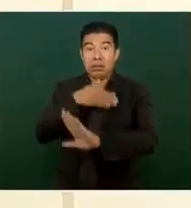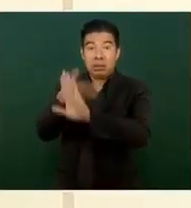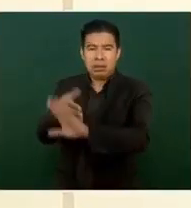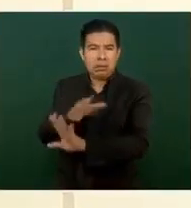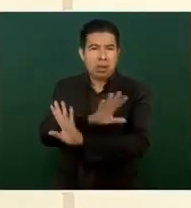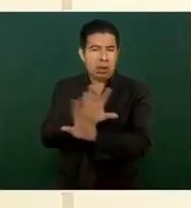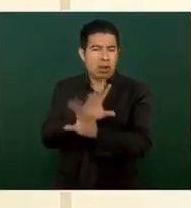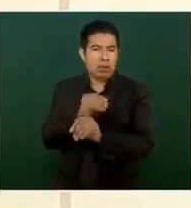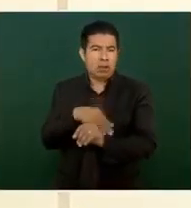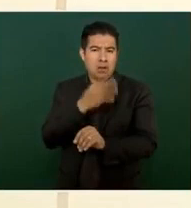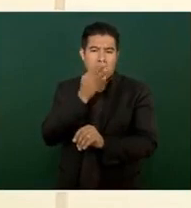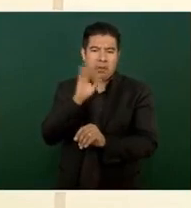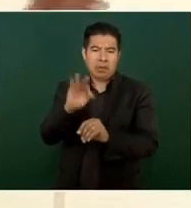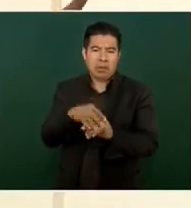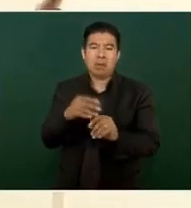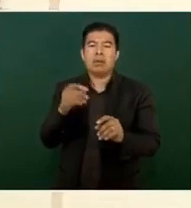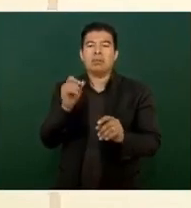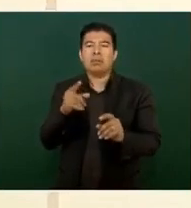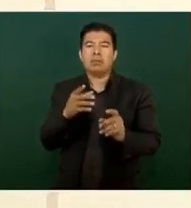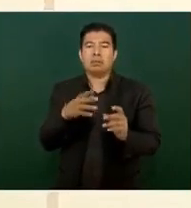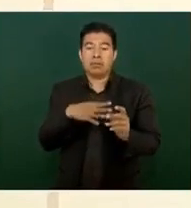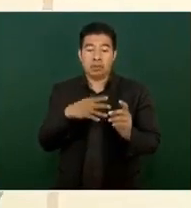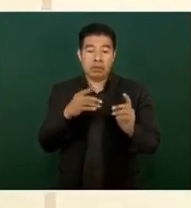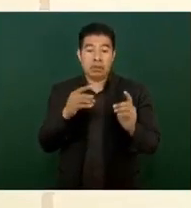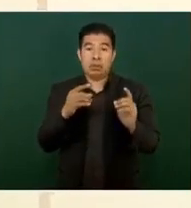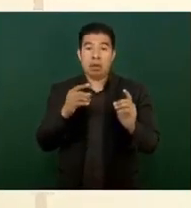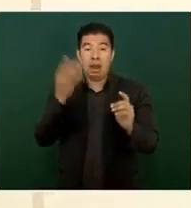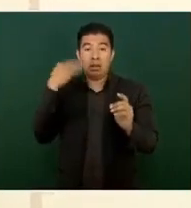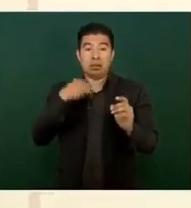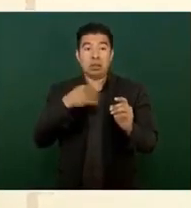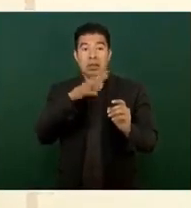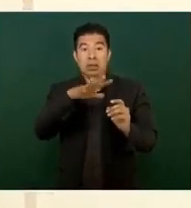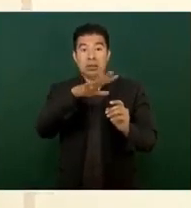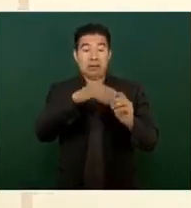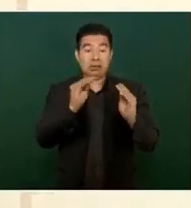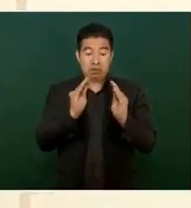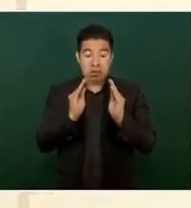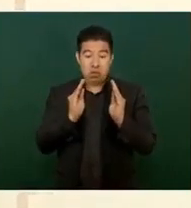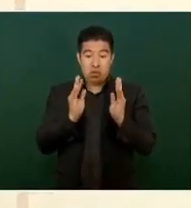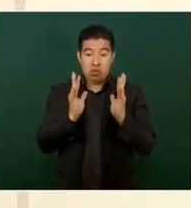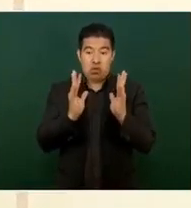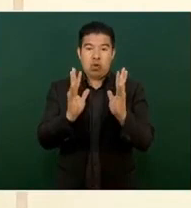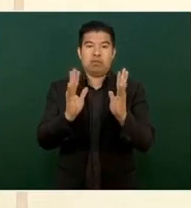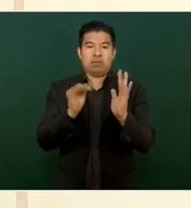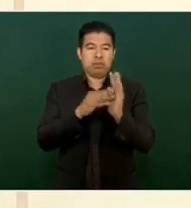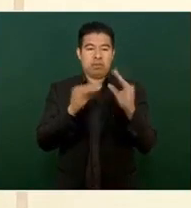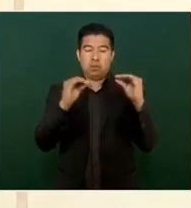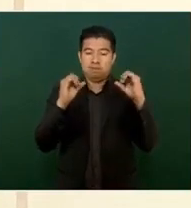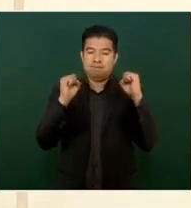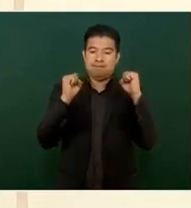Londres, que se ponen cara a cara conservadores y liberales, cuando está hablando